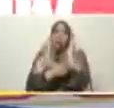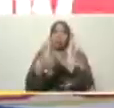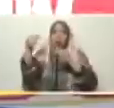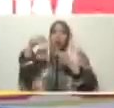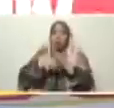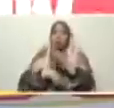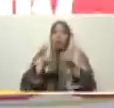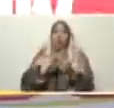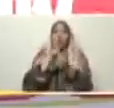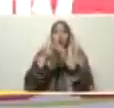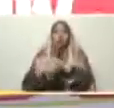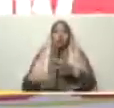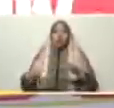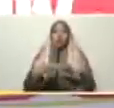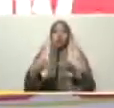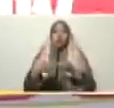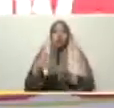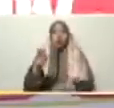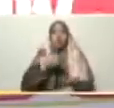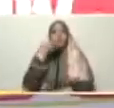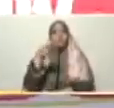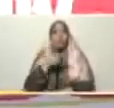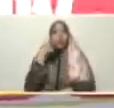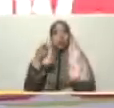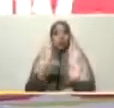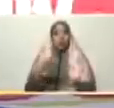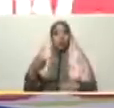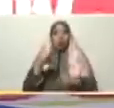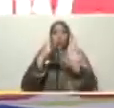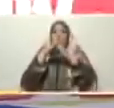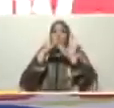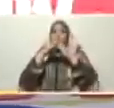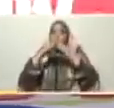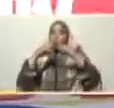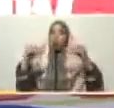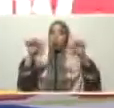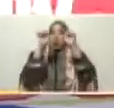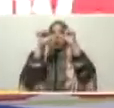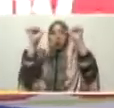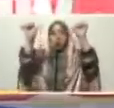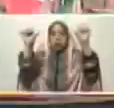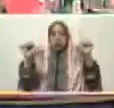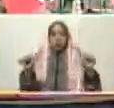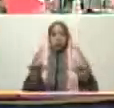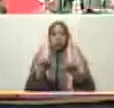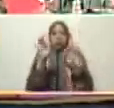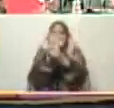al partido en todas sus estructuras en todas sus formas renovarlo